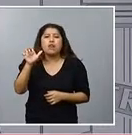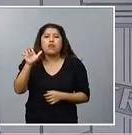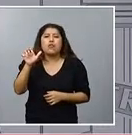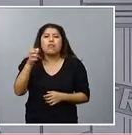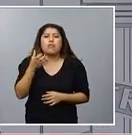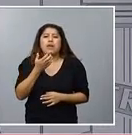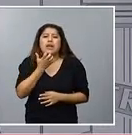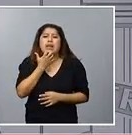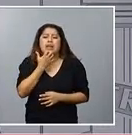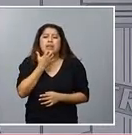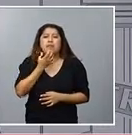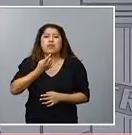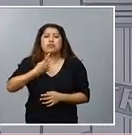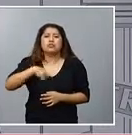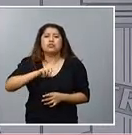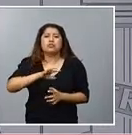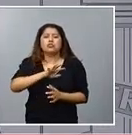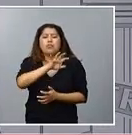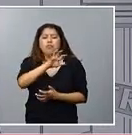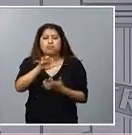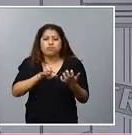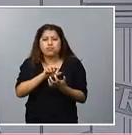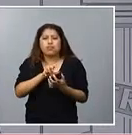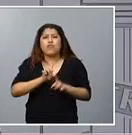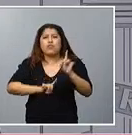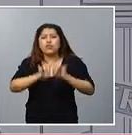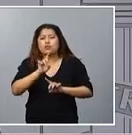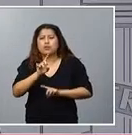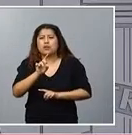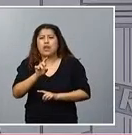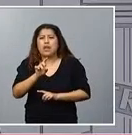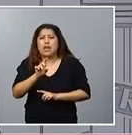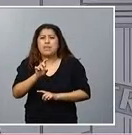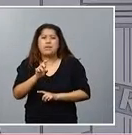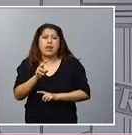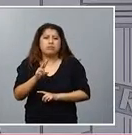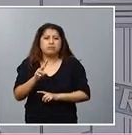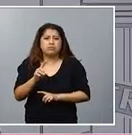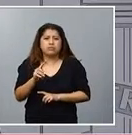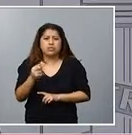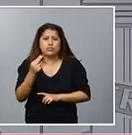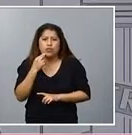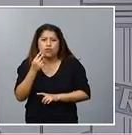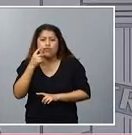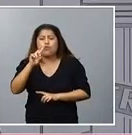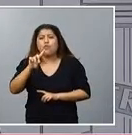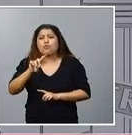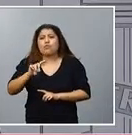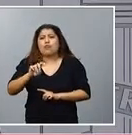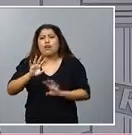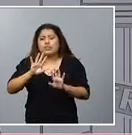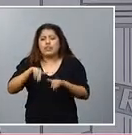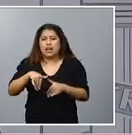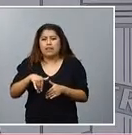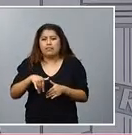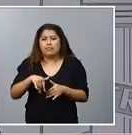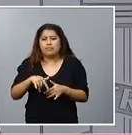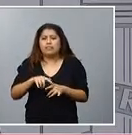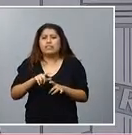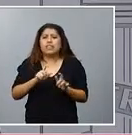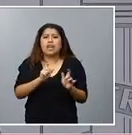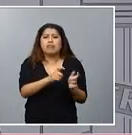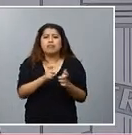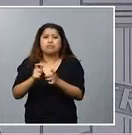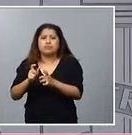de superar la hostilidad y el odio para abrir paso primero a la convivencia y después a la unión estrecha entre pueblos que ayer